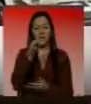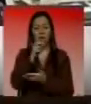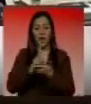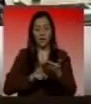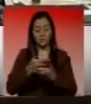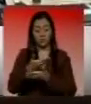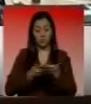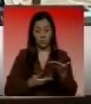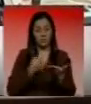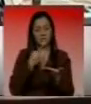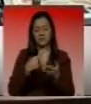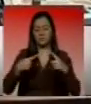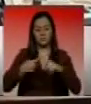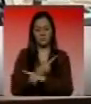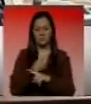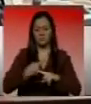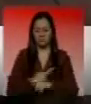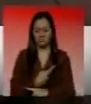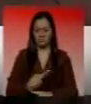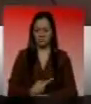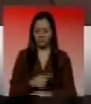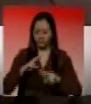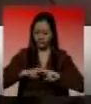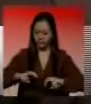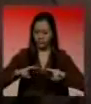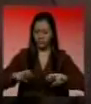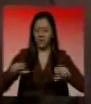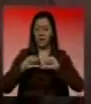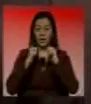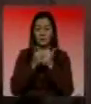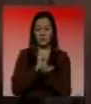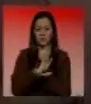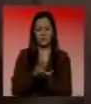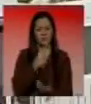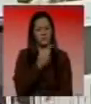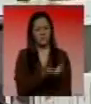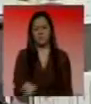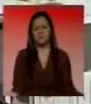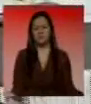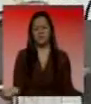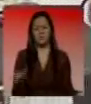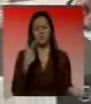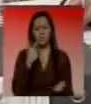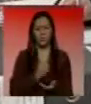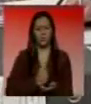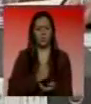inconsistencias por las que ahora los propios asambleístas de país lo cuestionan